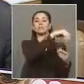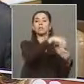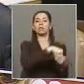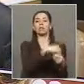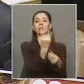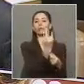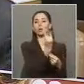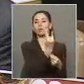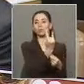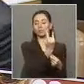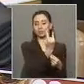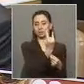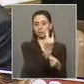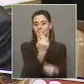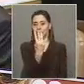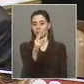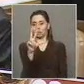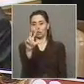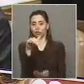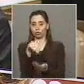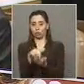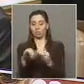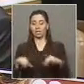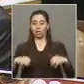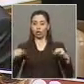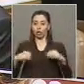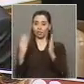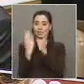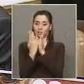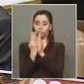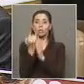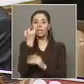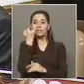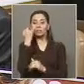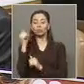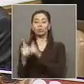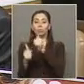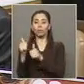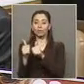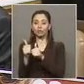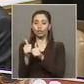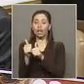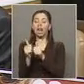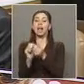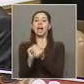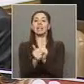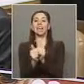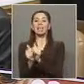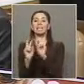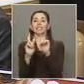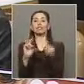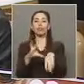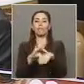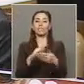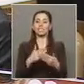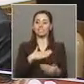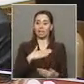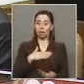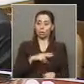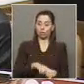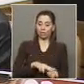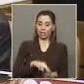universidades. De los 38.000 jóvenes que estudian en institutos profesionales, carreras vinculadas al área de la salud, la verdad